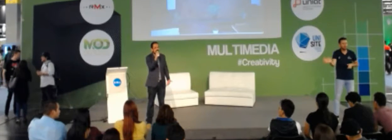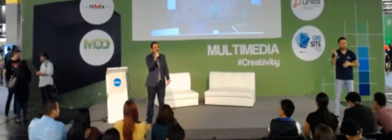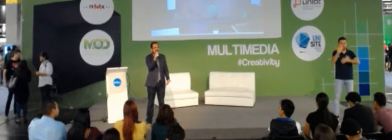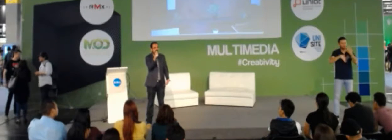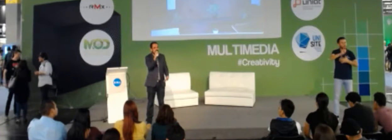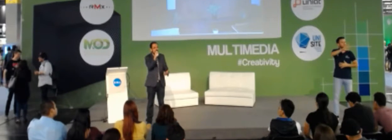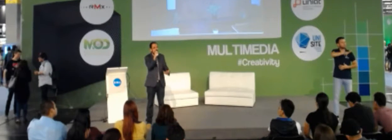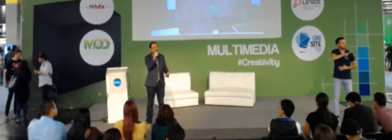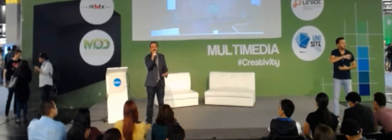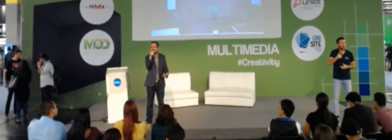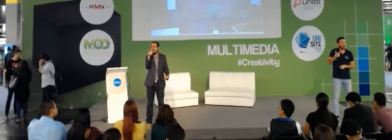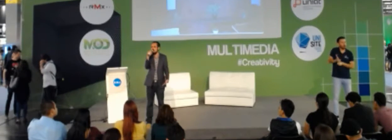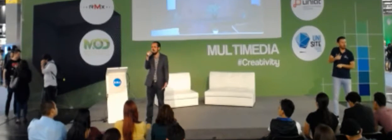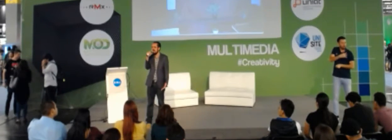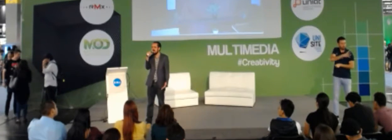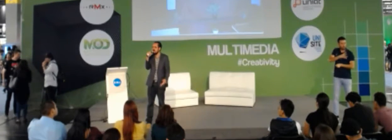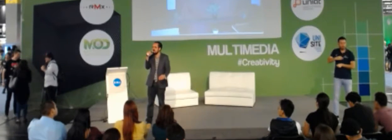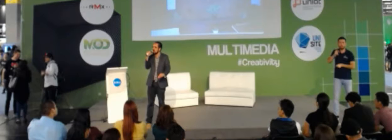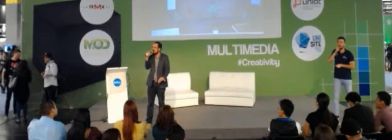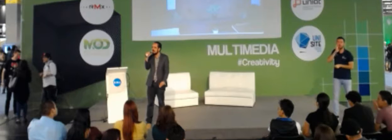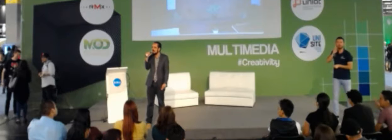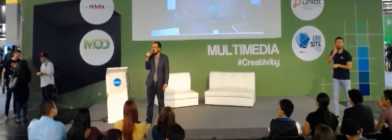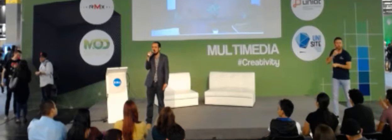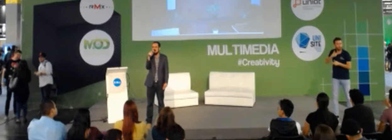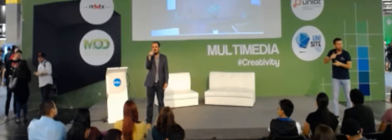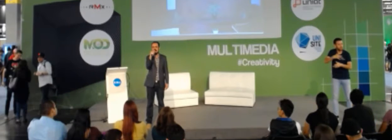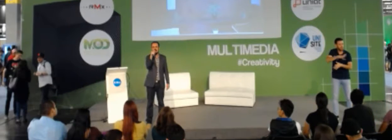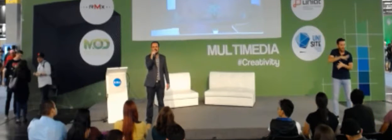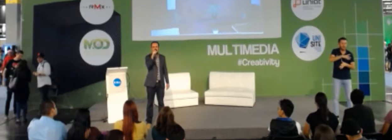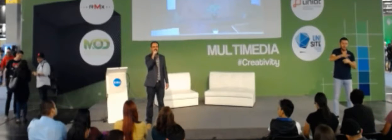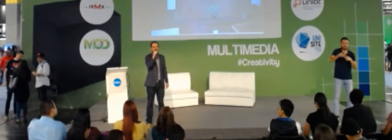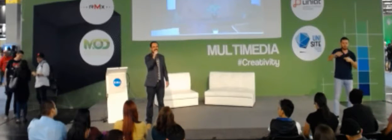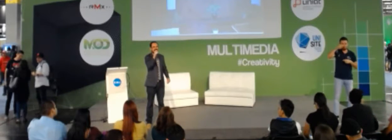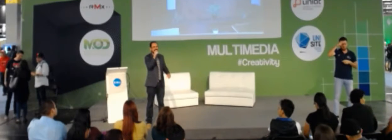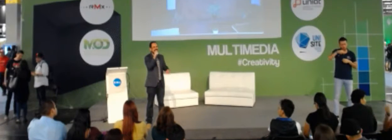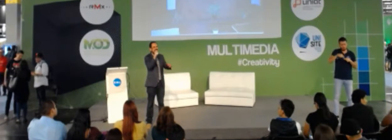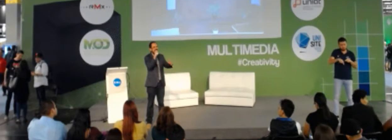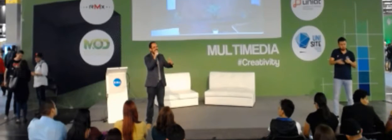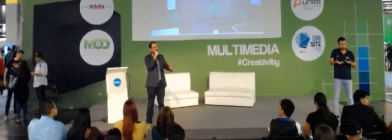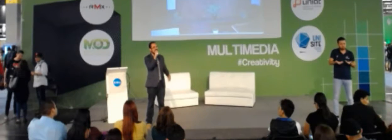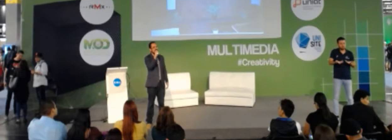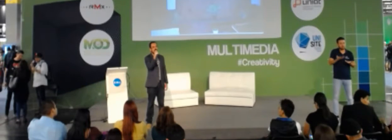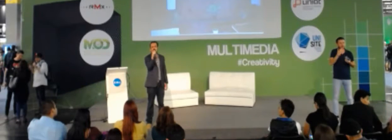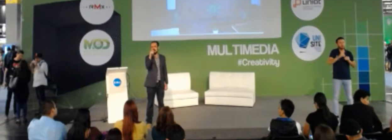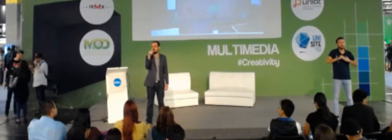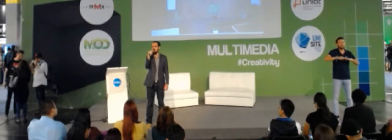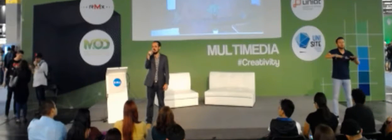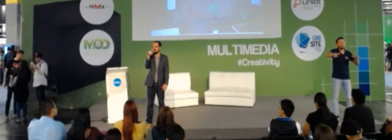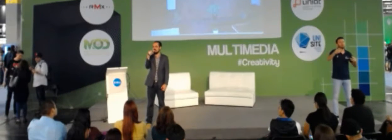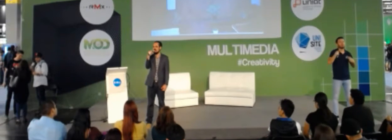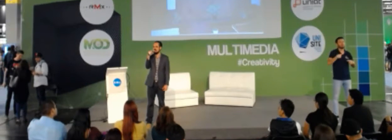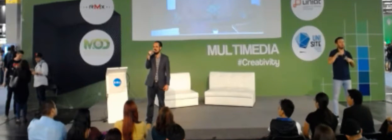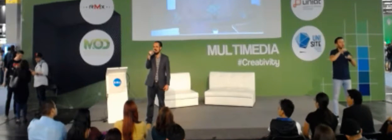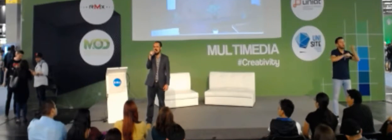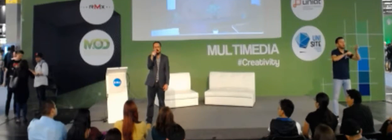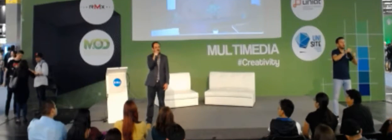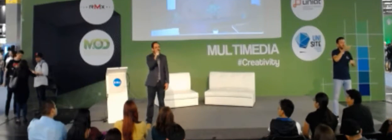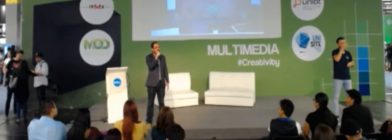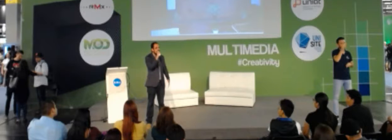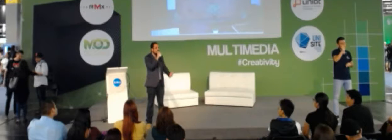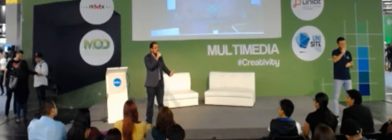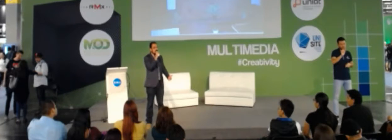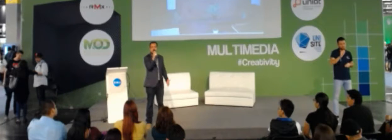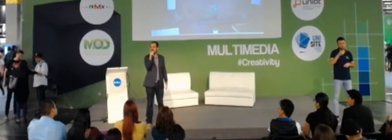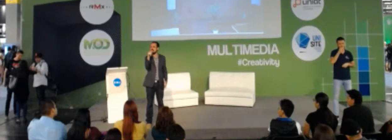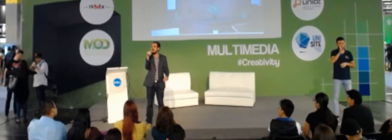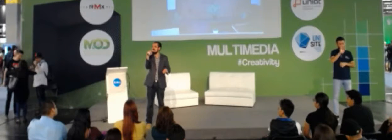existe y forma parte de una comunidad que, al menos en México, llega casi al millón de personas.